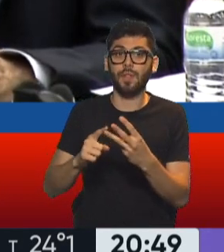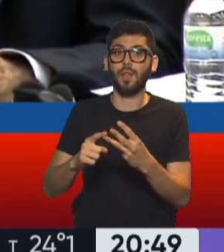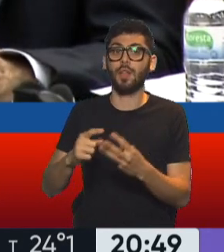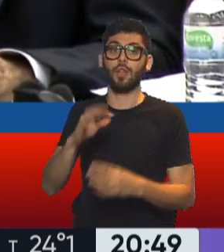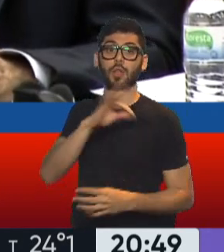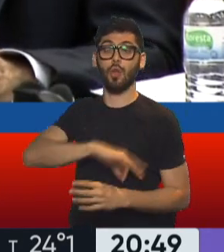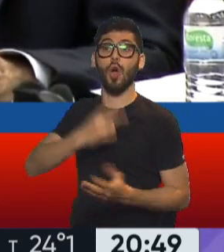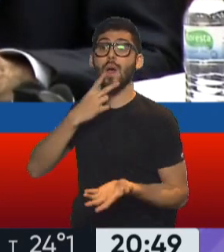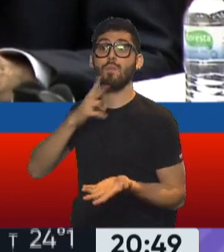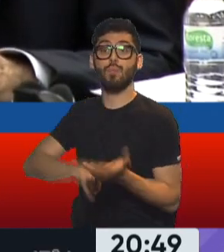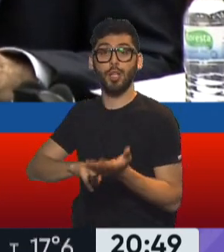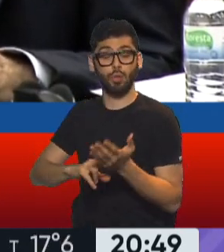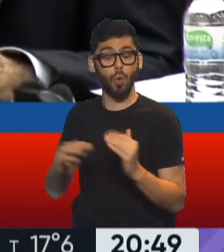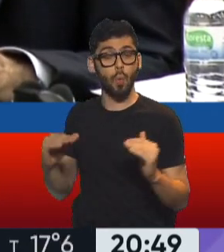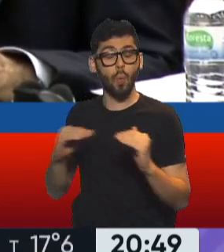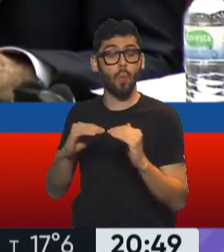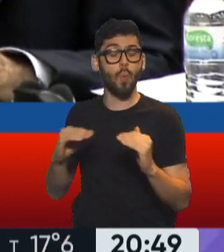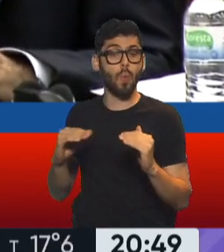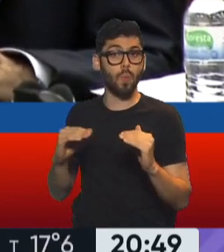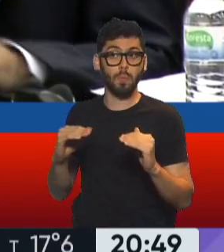sobre el salario de 150.000 pesos y